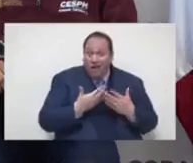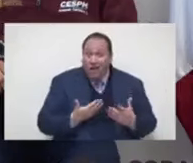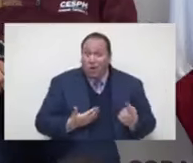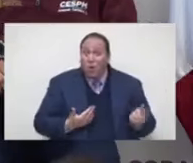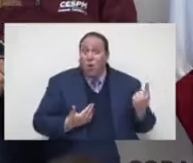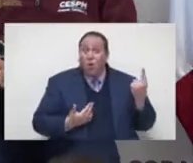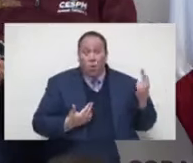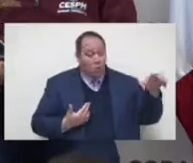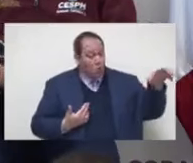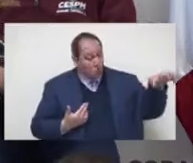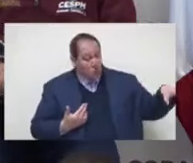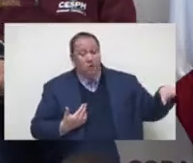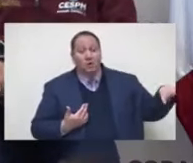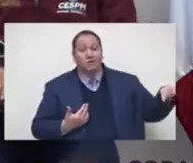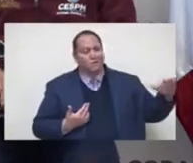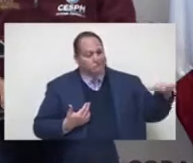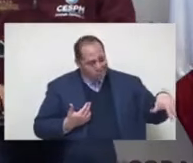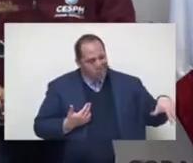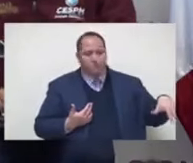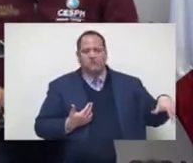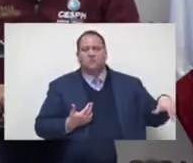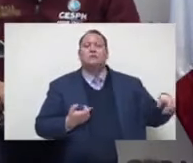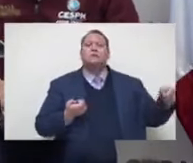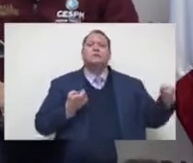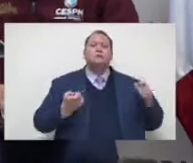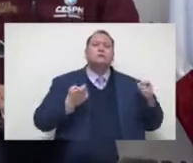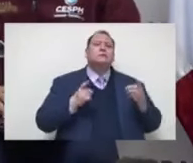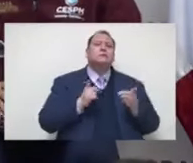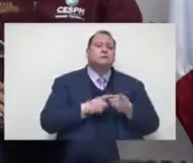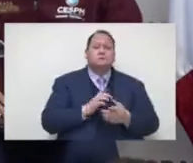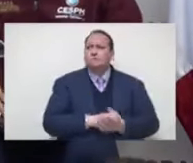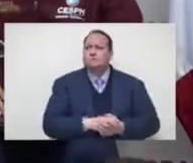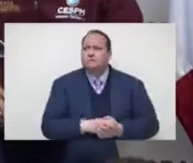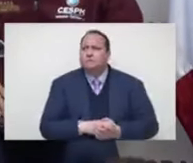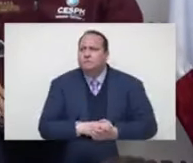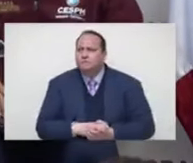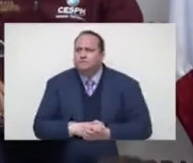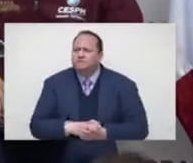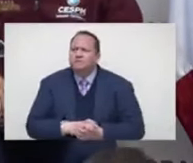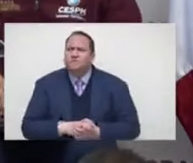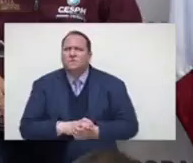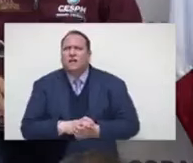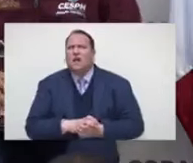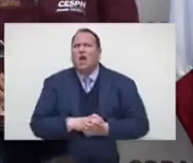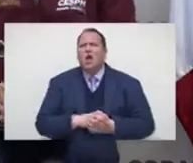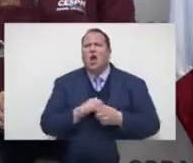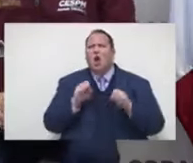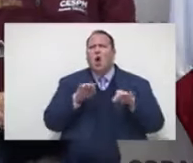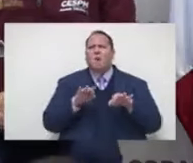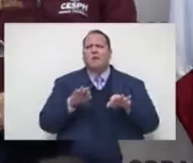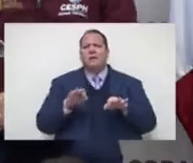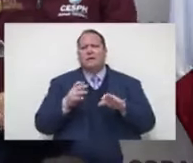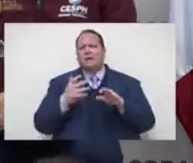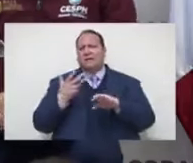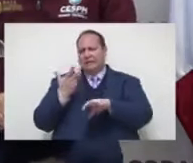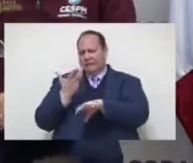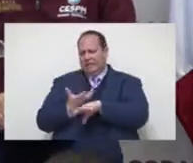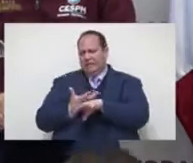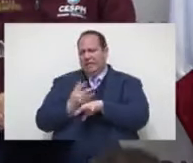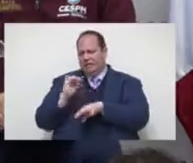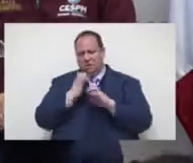única que se encuentra caída es la que opera el consulado de Estados Unidos en Tijuana, que